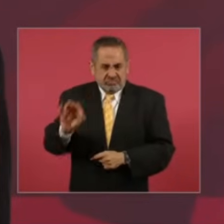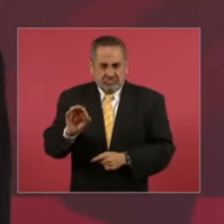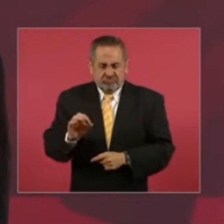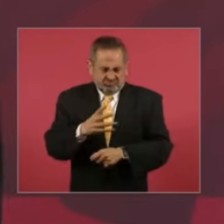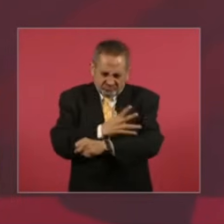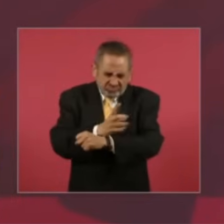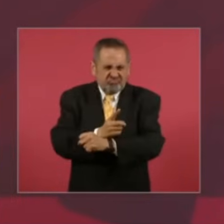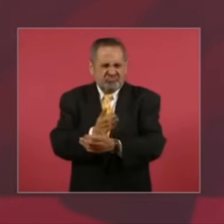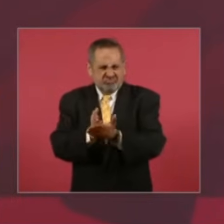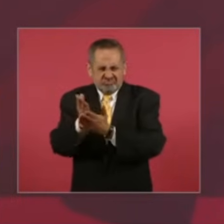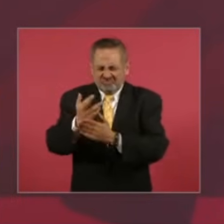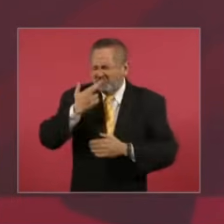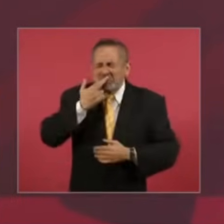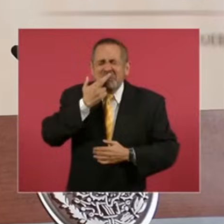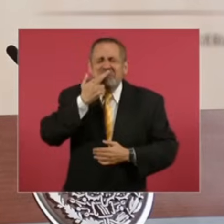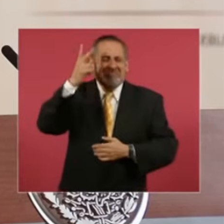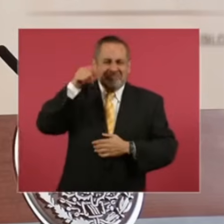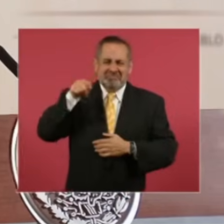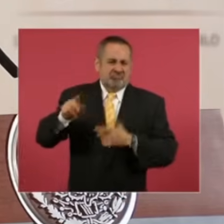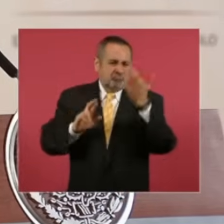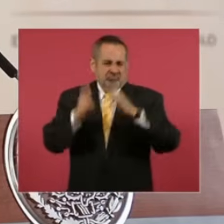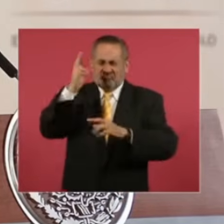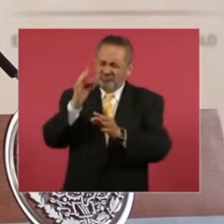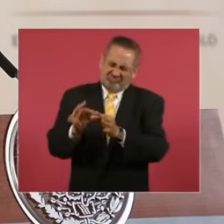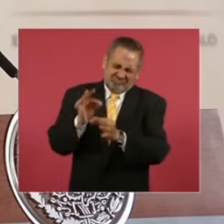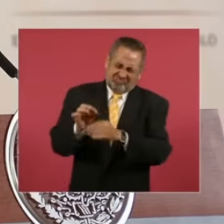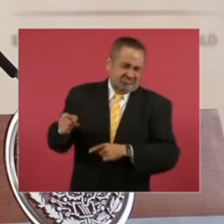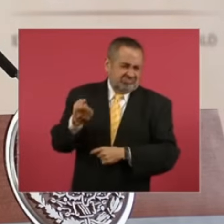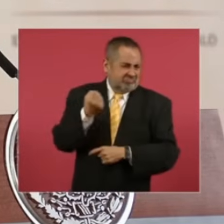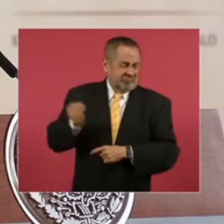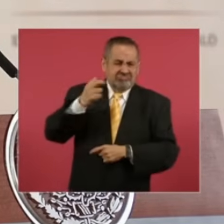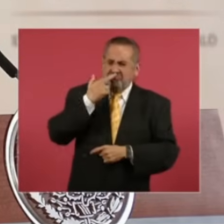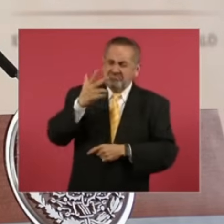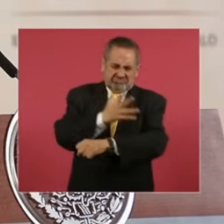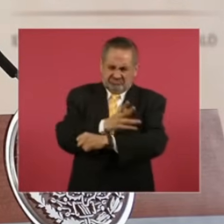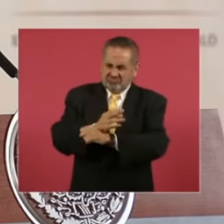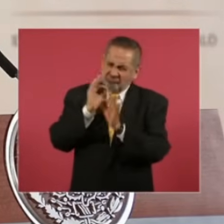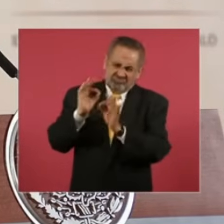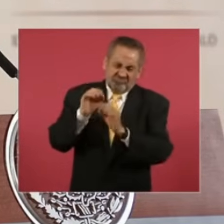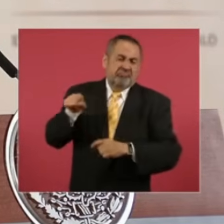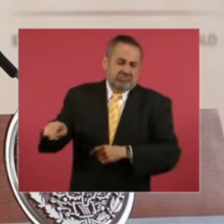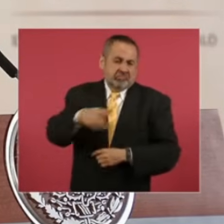íntegro, honesto, lo mejor de la revolución, de lo mejor de la revolución,